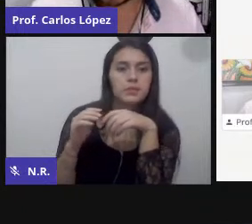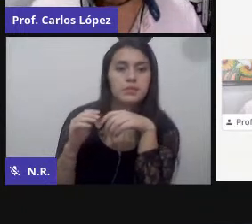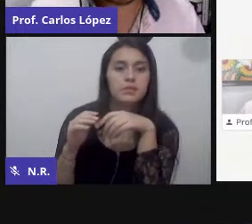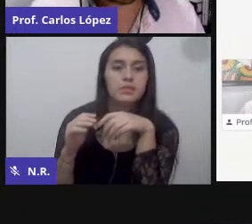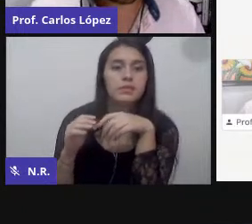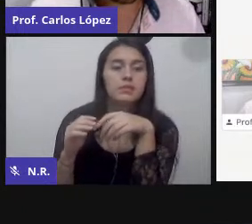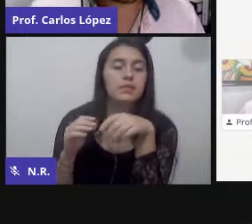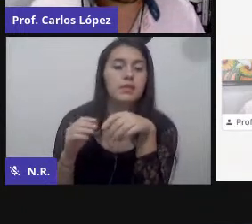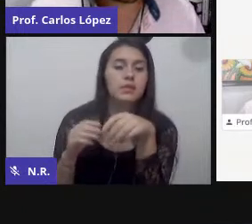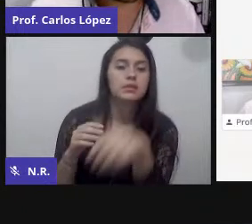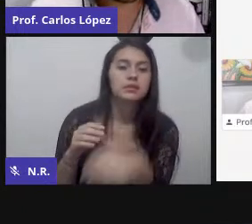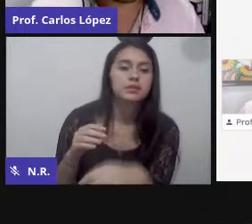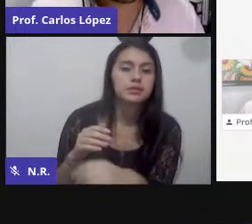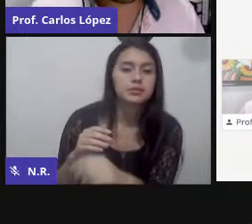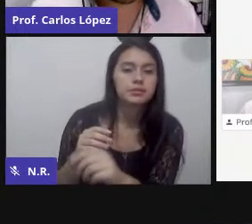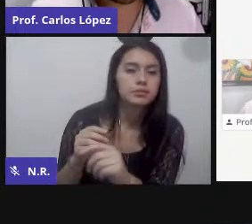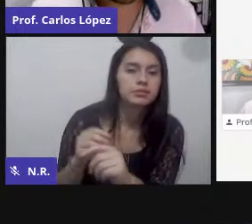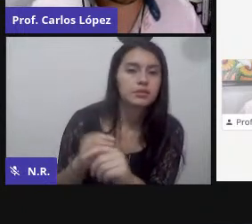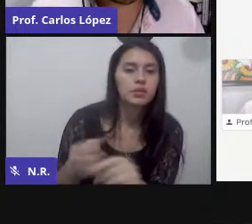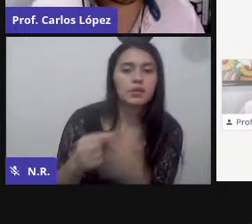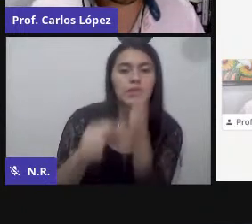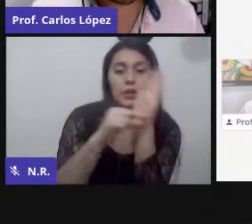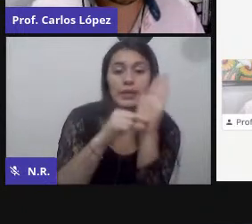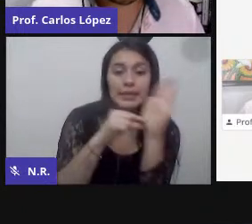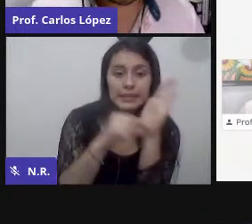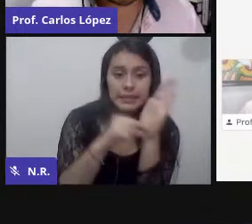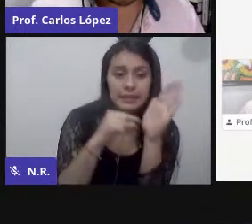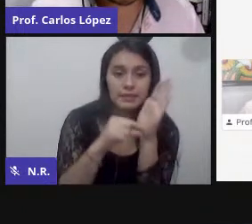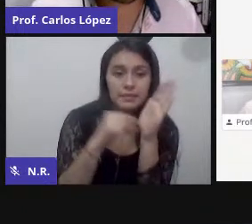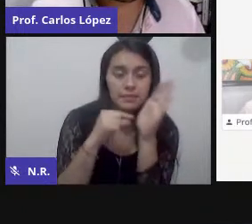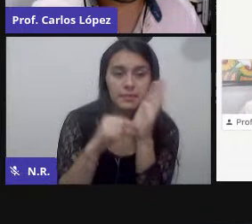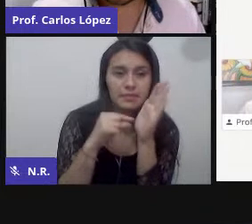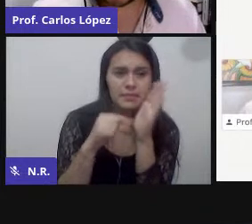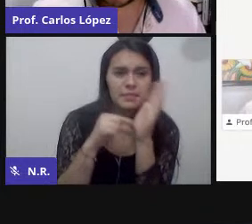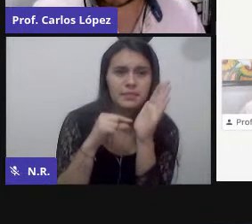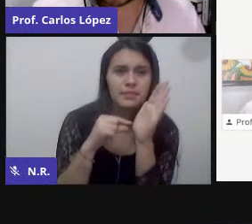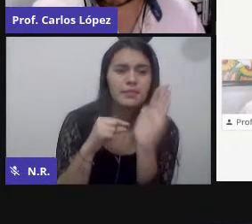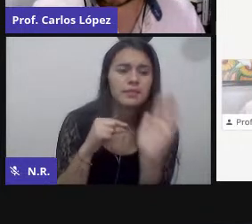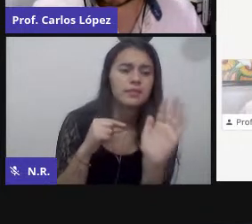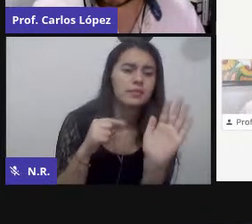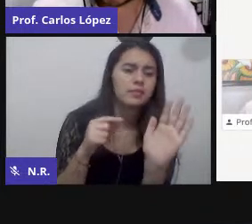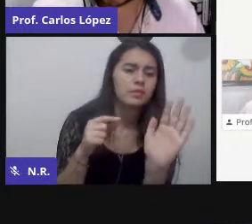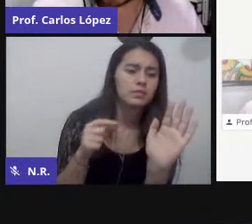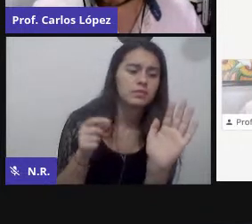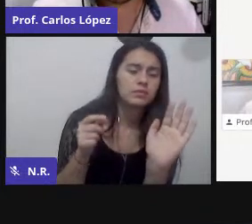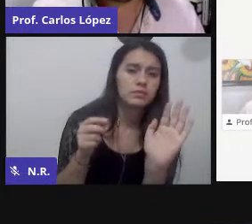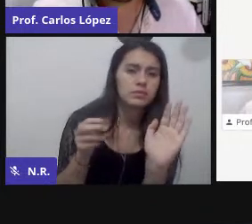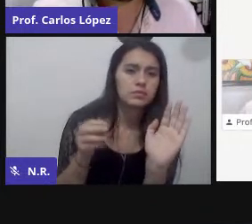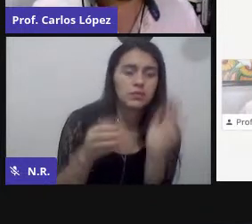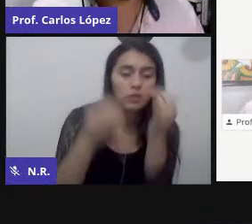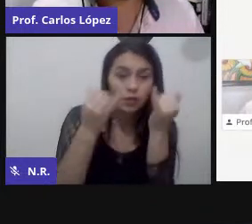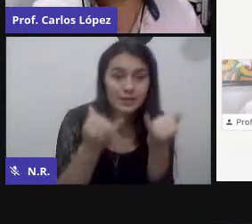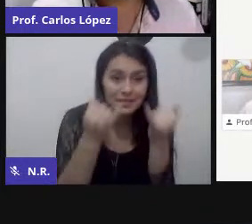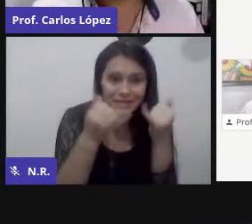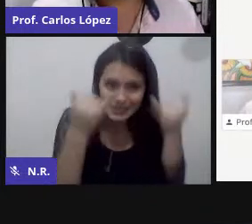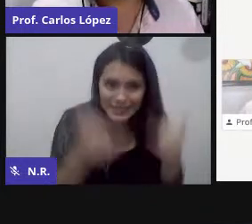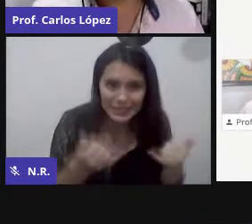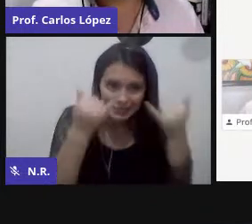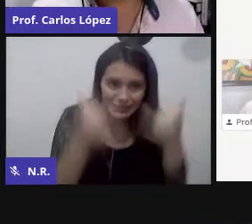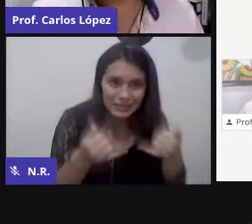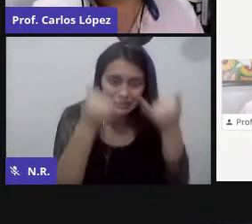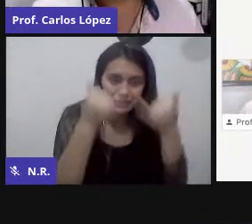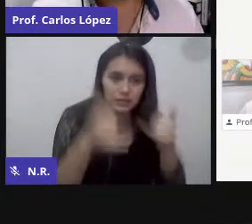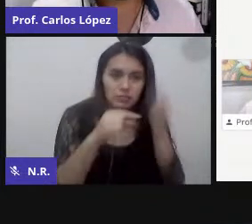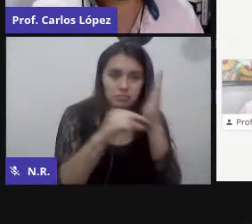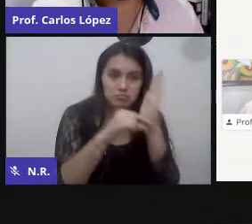es compartirles un link de directamente en esta transmisión para quien